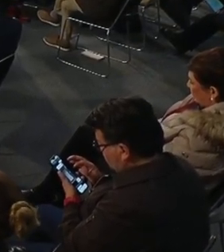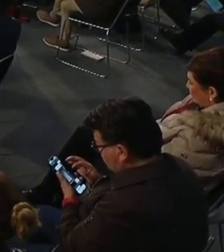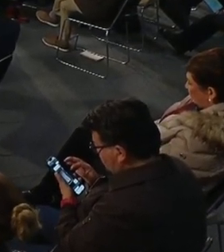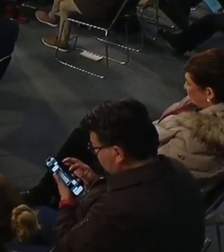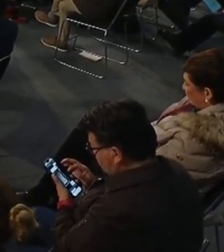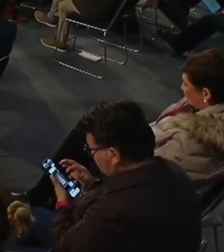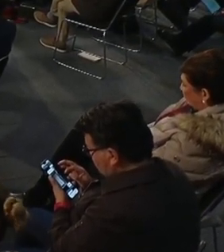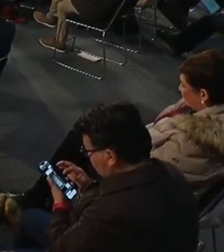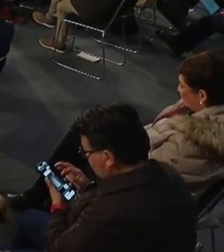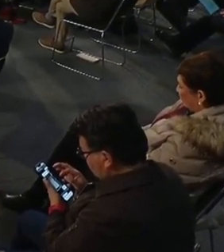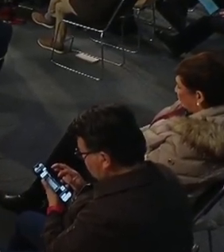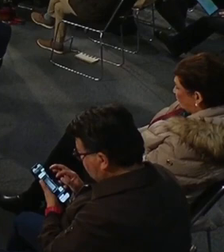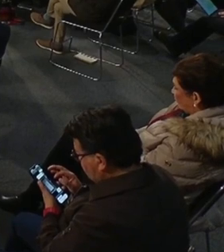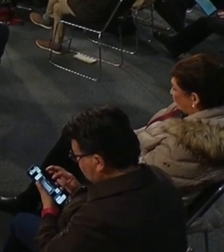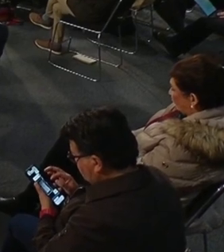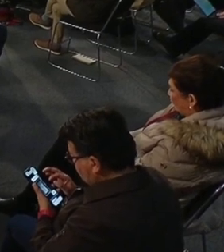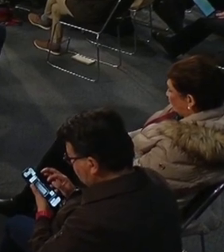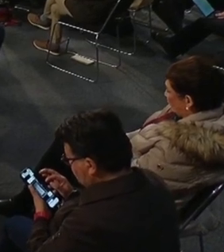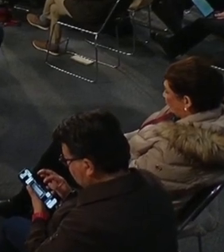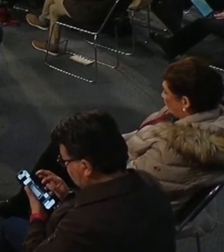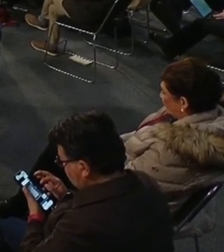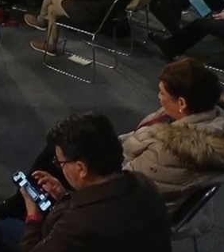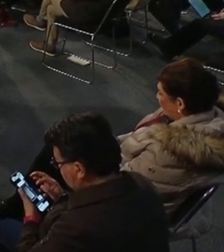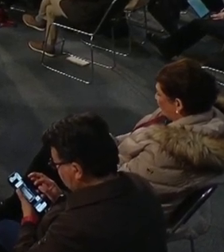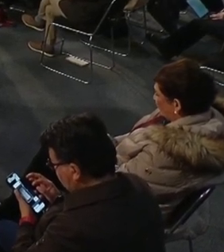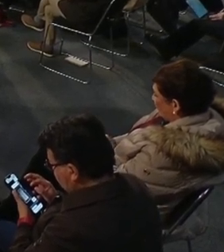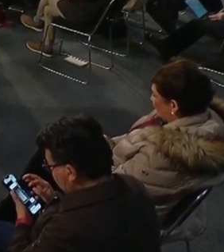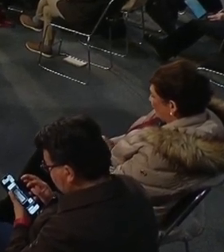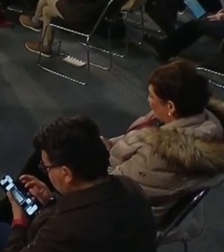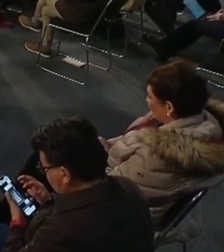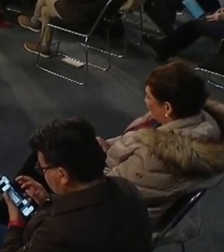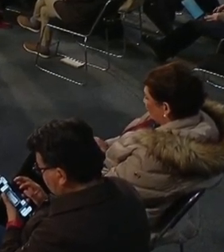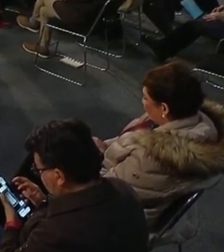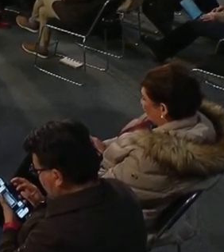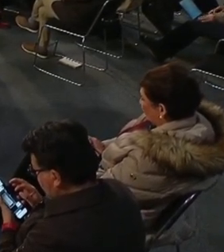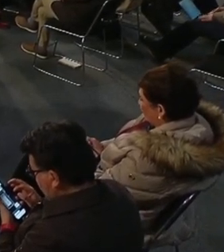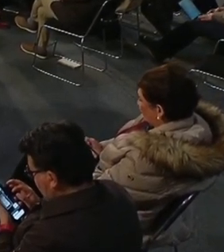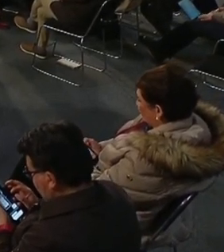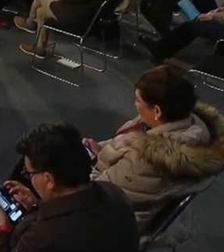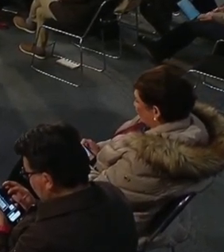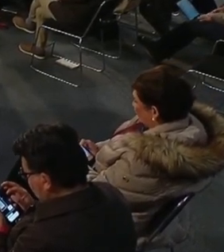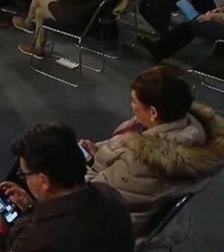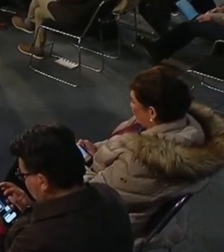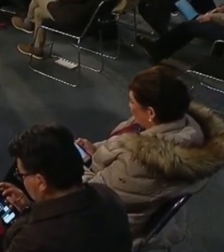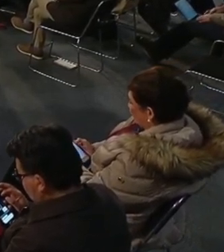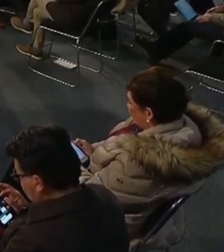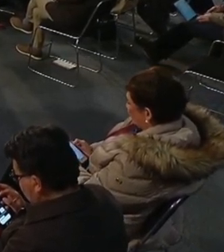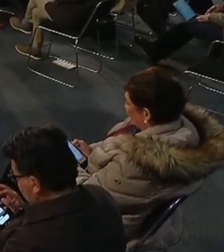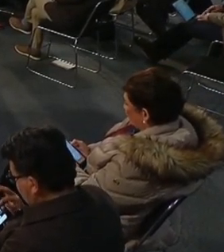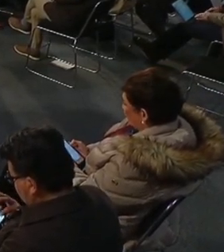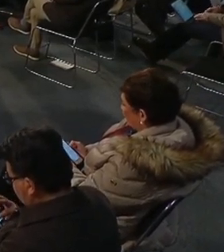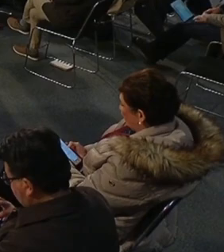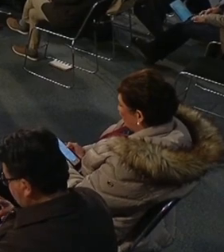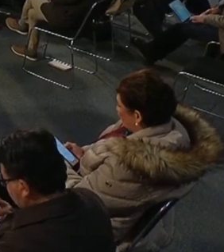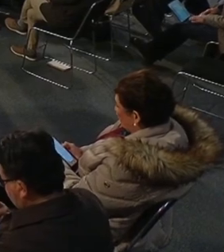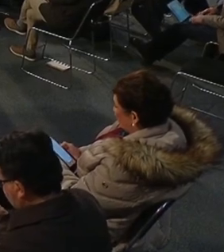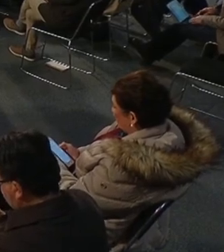García Luna se había iniciado en